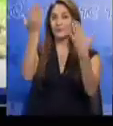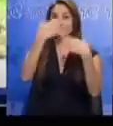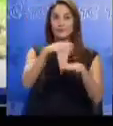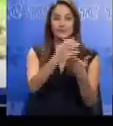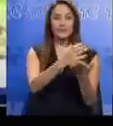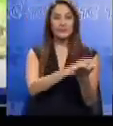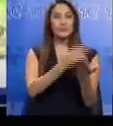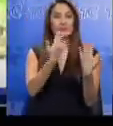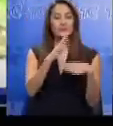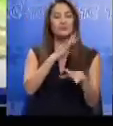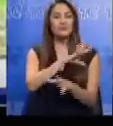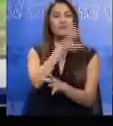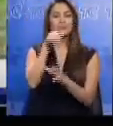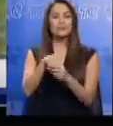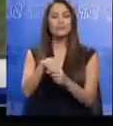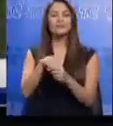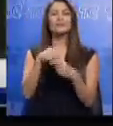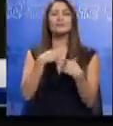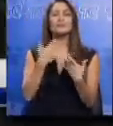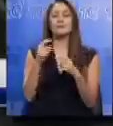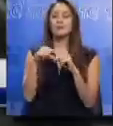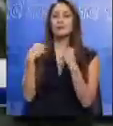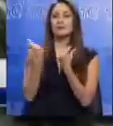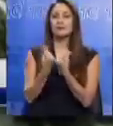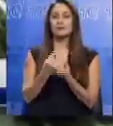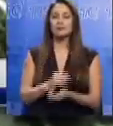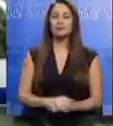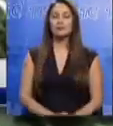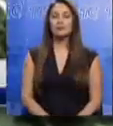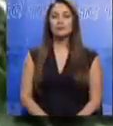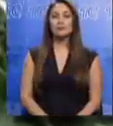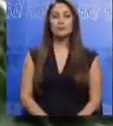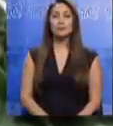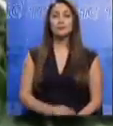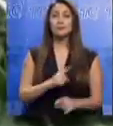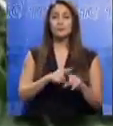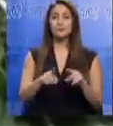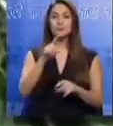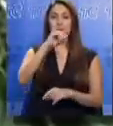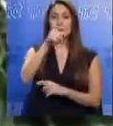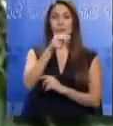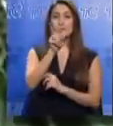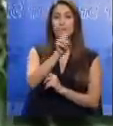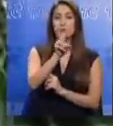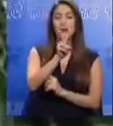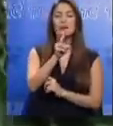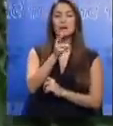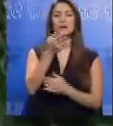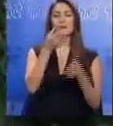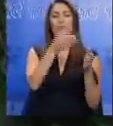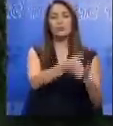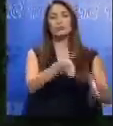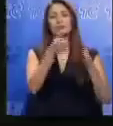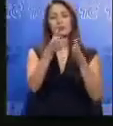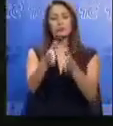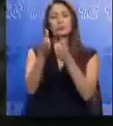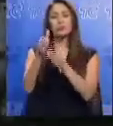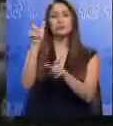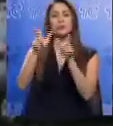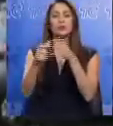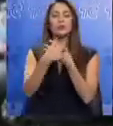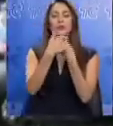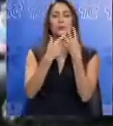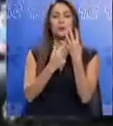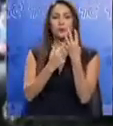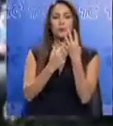aquí en el país para reunirnos. En el transcurso de este jueves y viernes serán enterrados los cuerpos de los 4 fallecidos